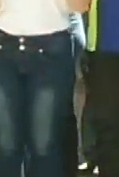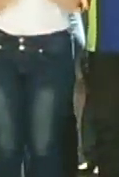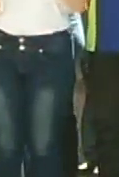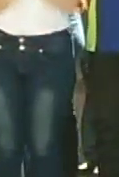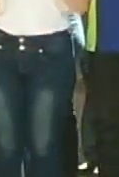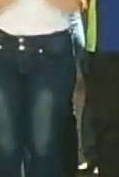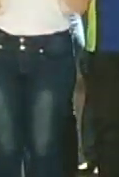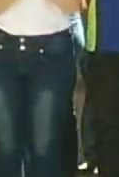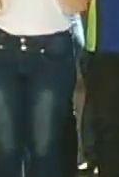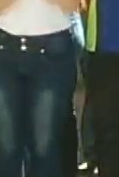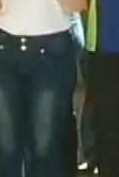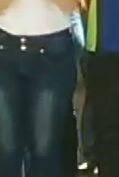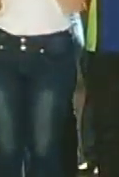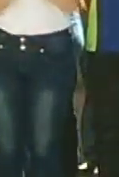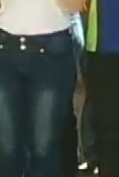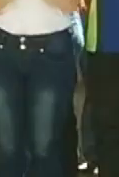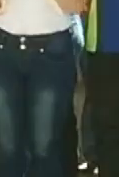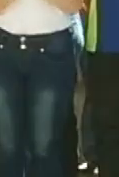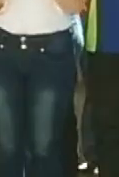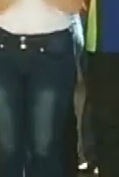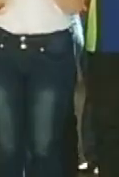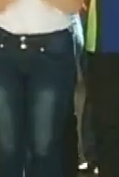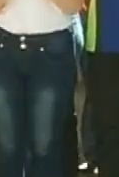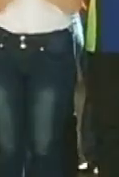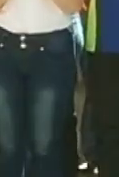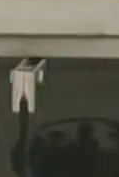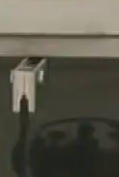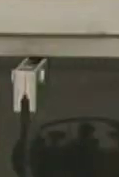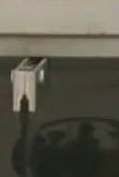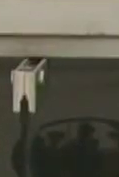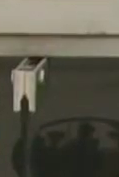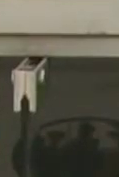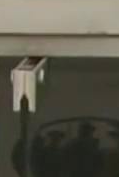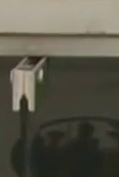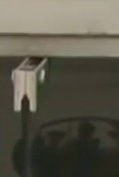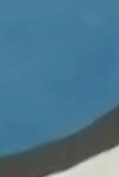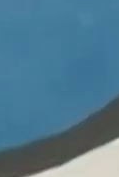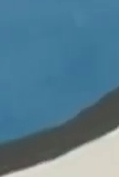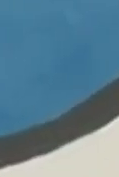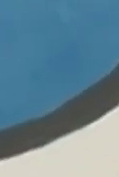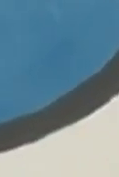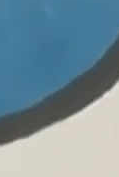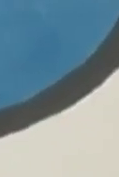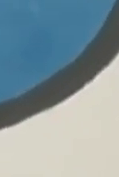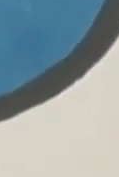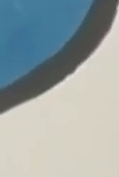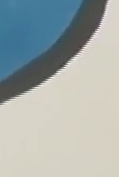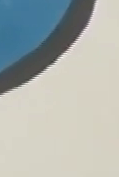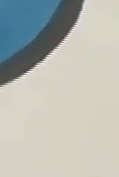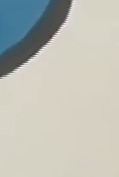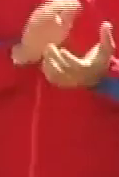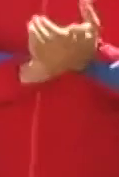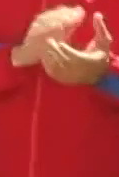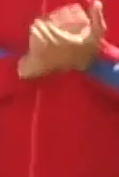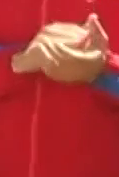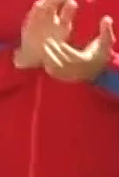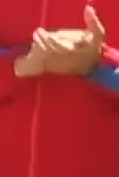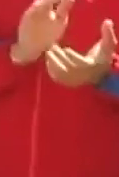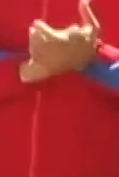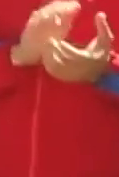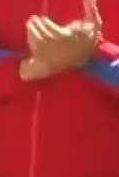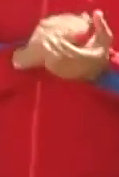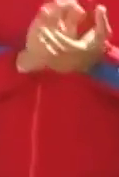nuestra universidad que lleva el nombre de el maestro de nuestro libertador. Bueno, todos en compañía hemos asumido el